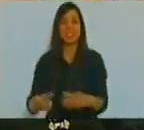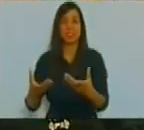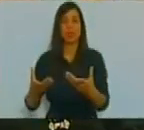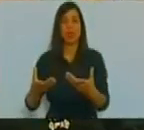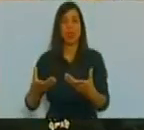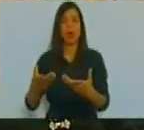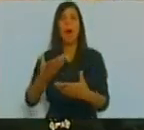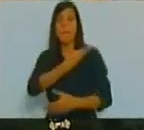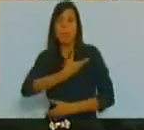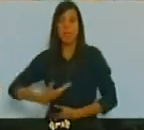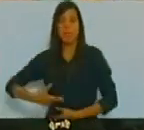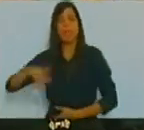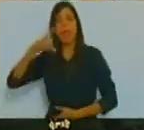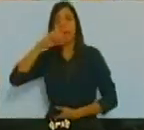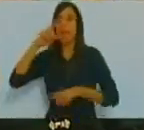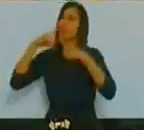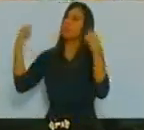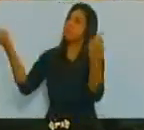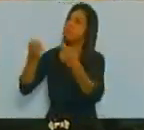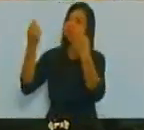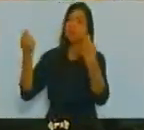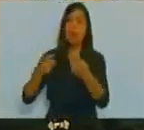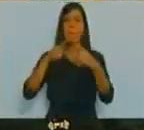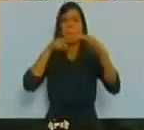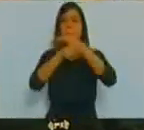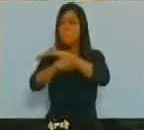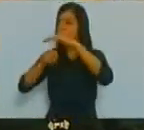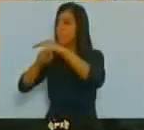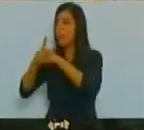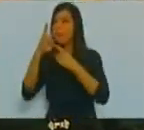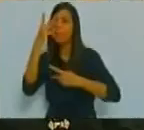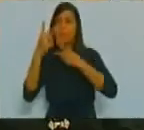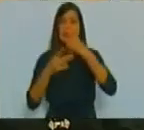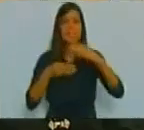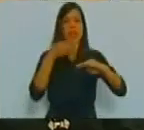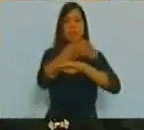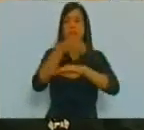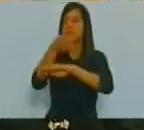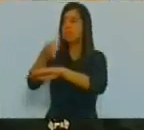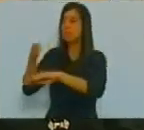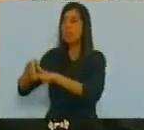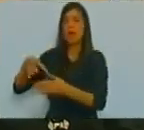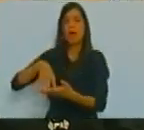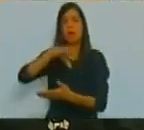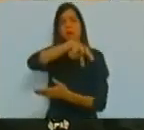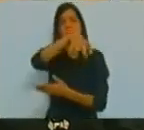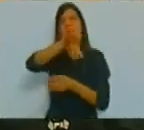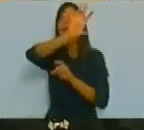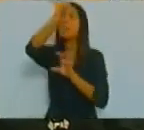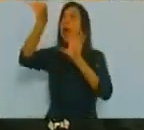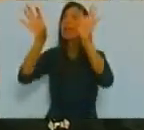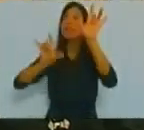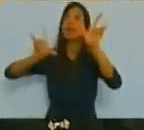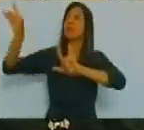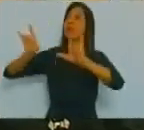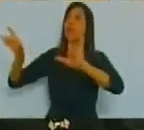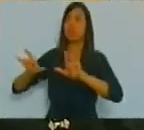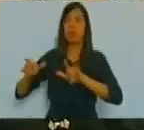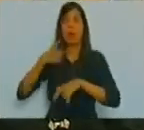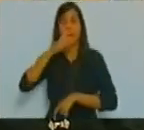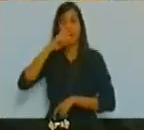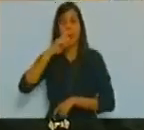presidente nicolás maduro recorriendo los lugares de este nuevo mundo multipolar que tenga que recorrer